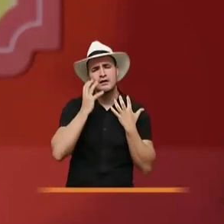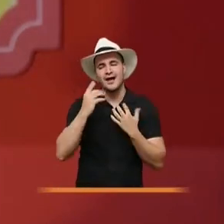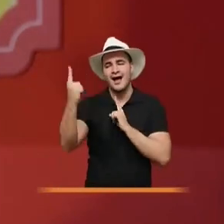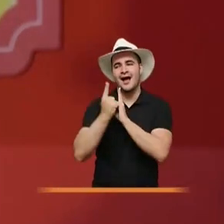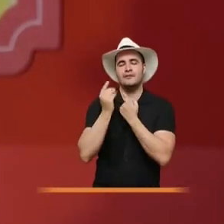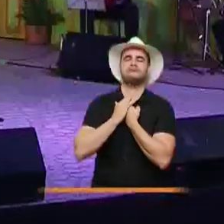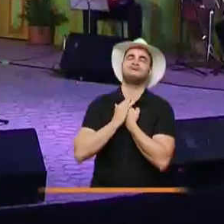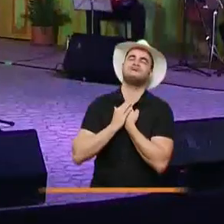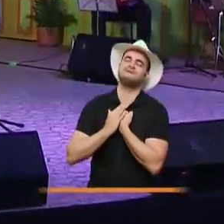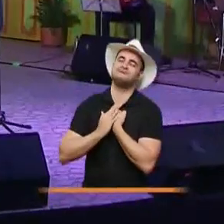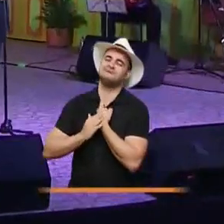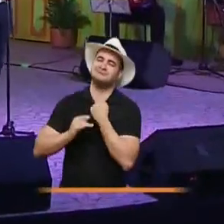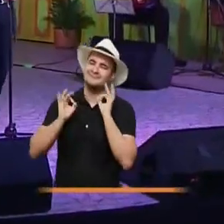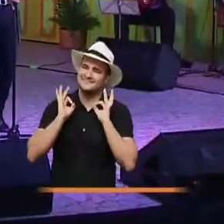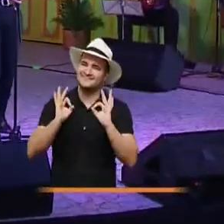afligido